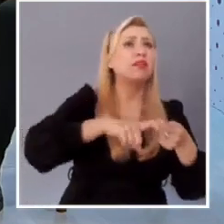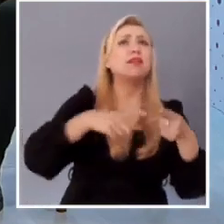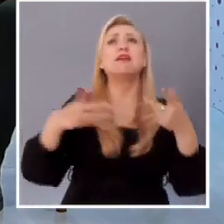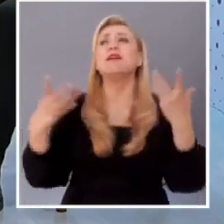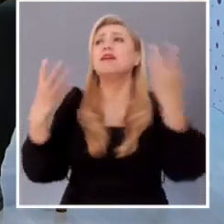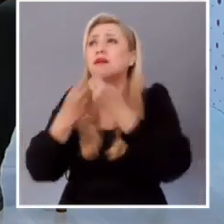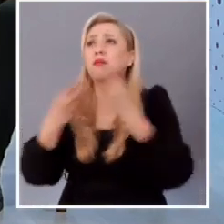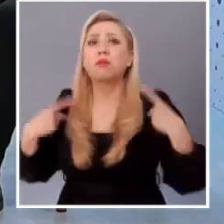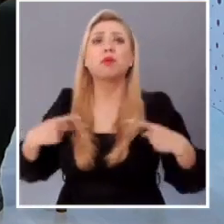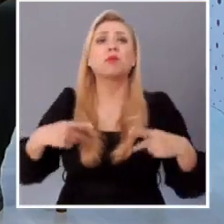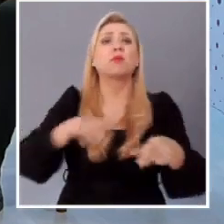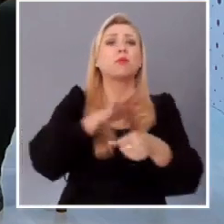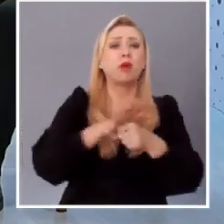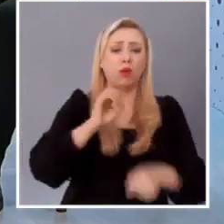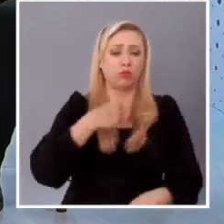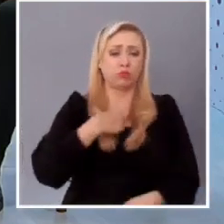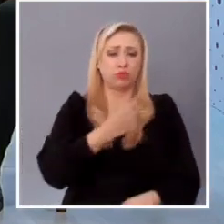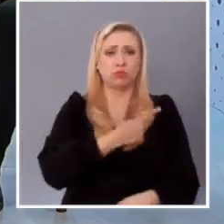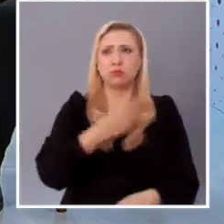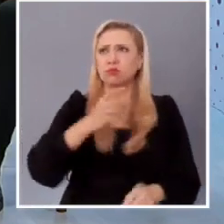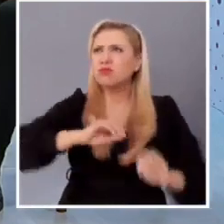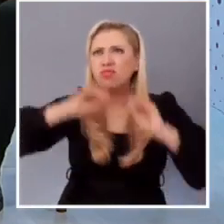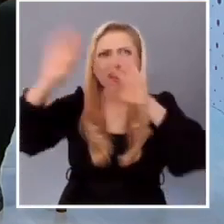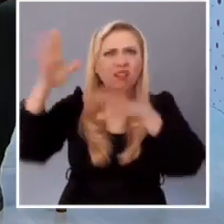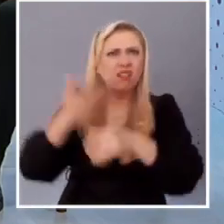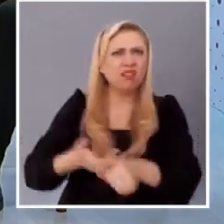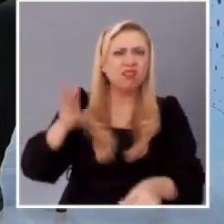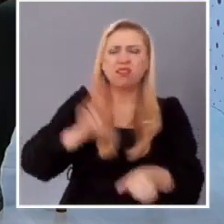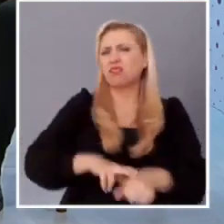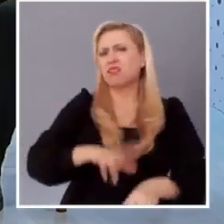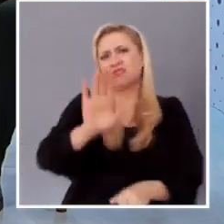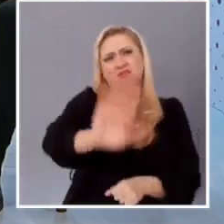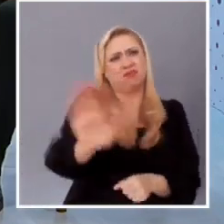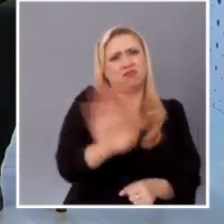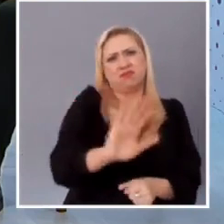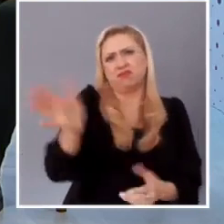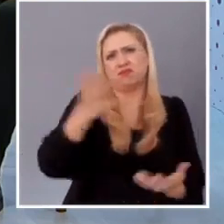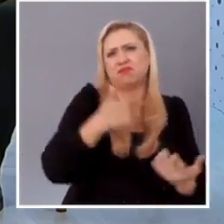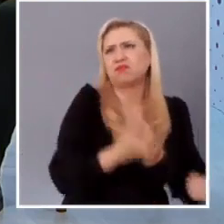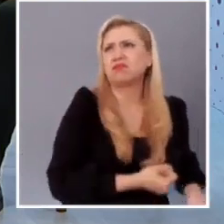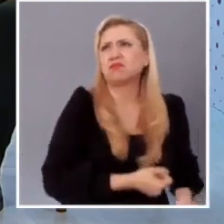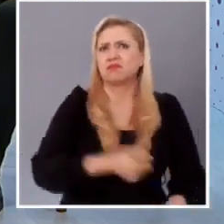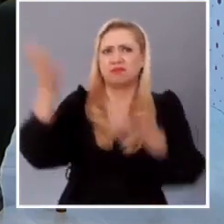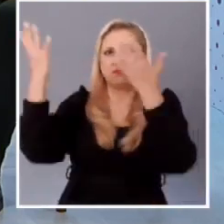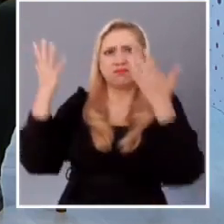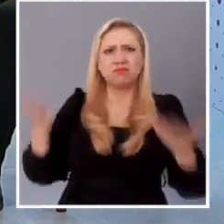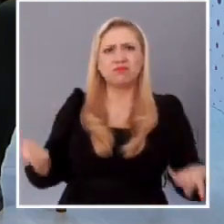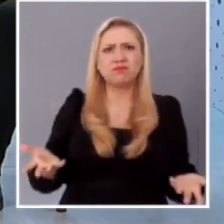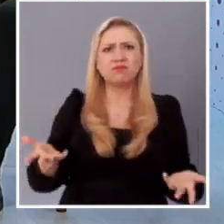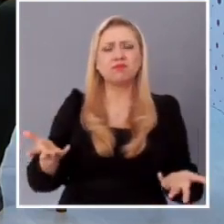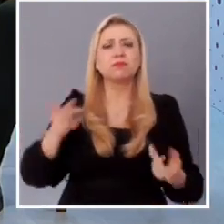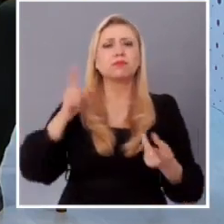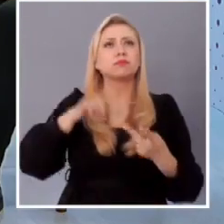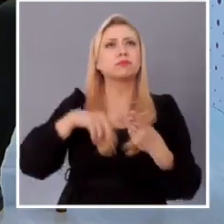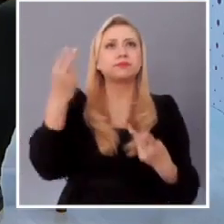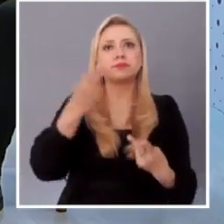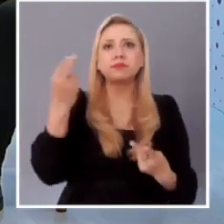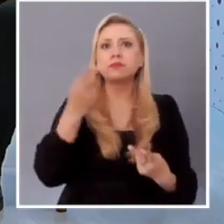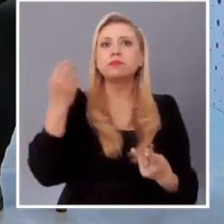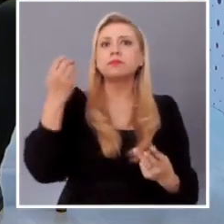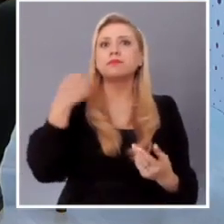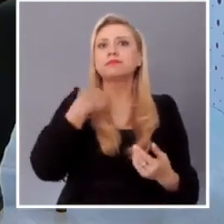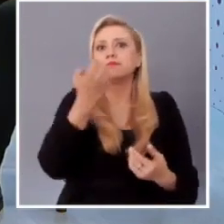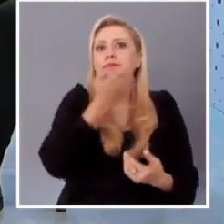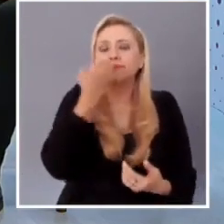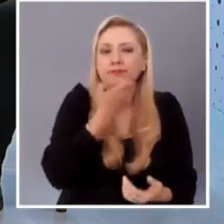una institución para recibir servicios de salud mental, servicios de educación, cualquier tipo de servicios segregados